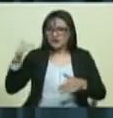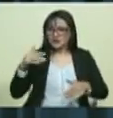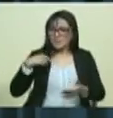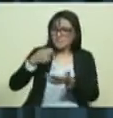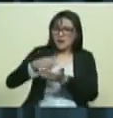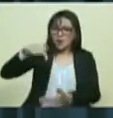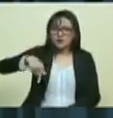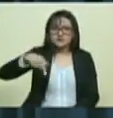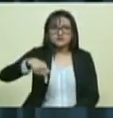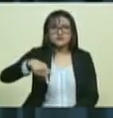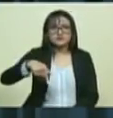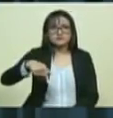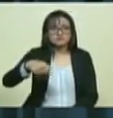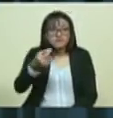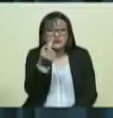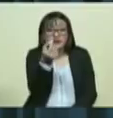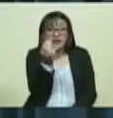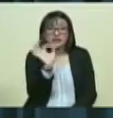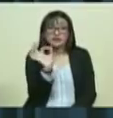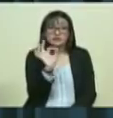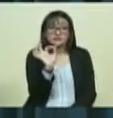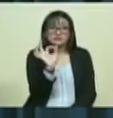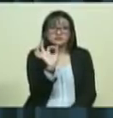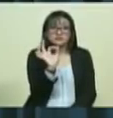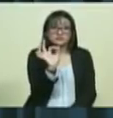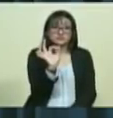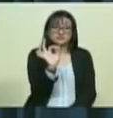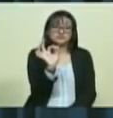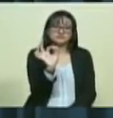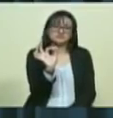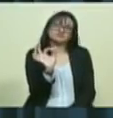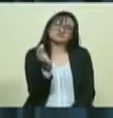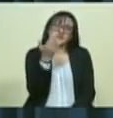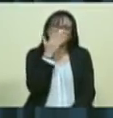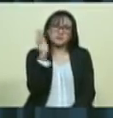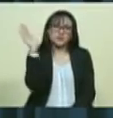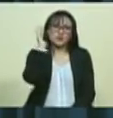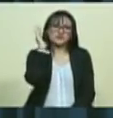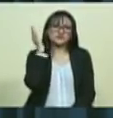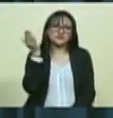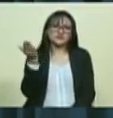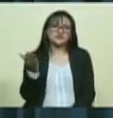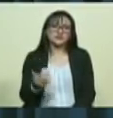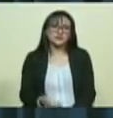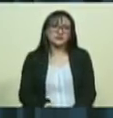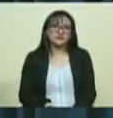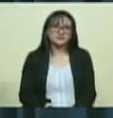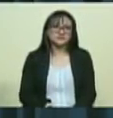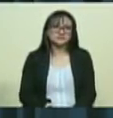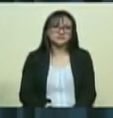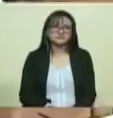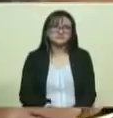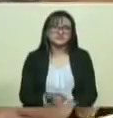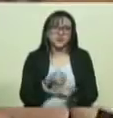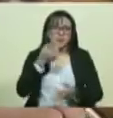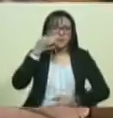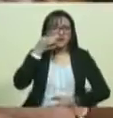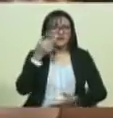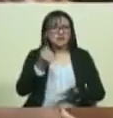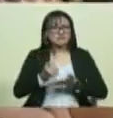se las pagamos aquí ni una aspirina entonces es mucha hipocresía respecto a esos llamados a la ayuda